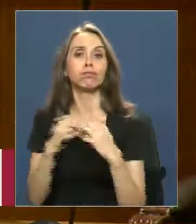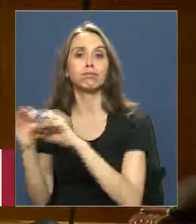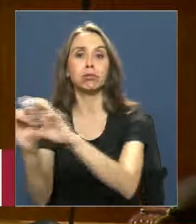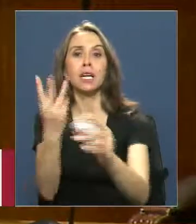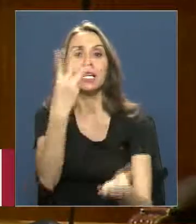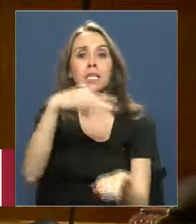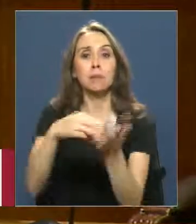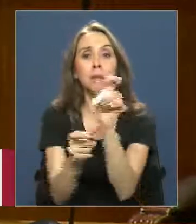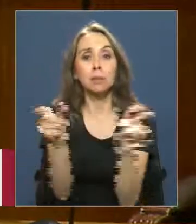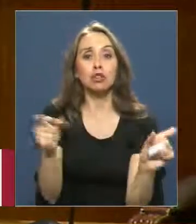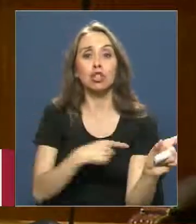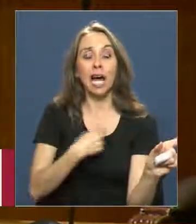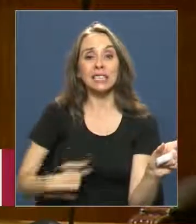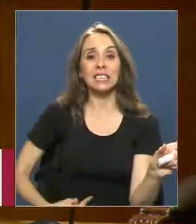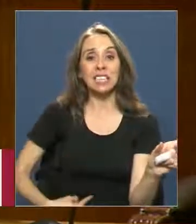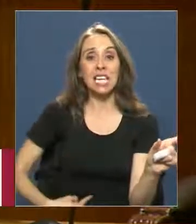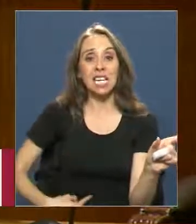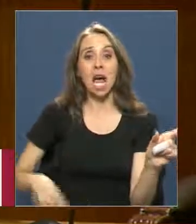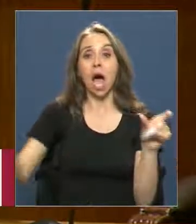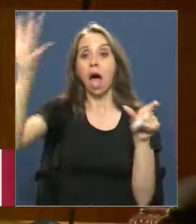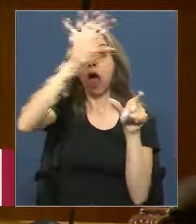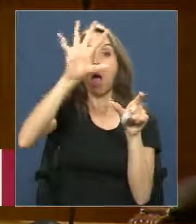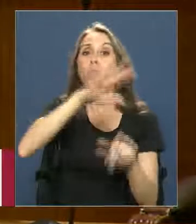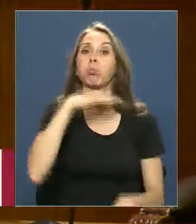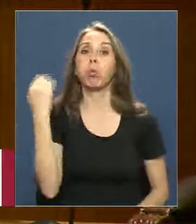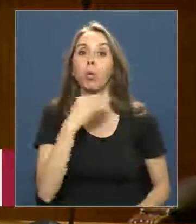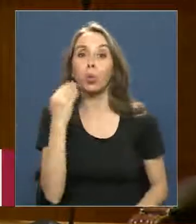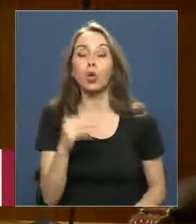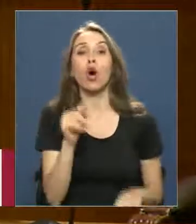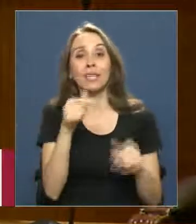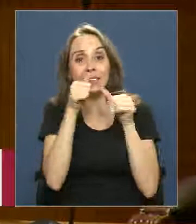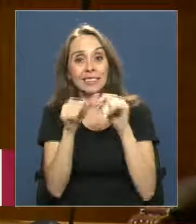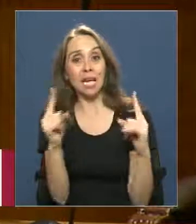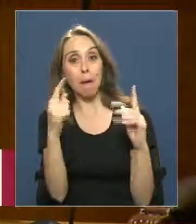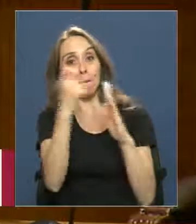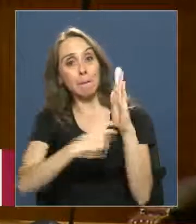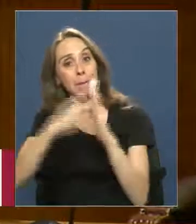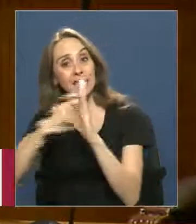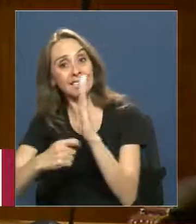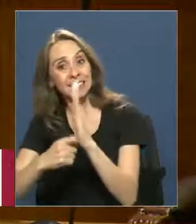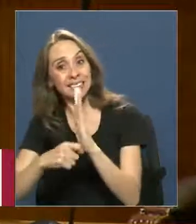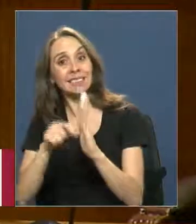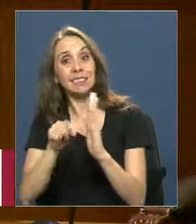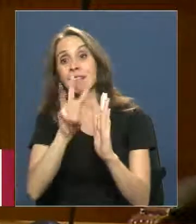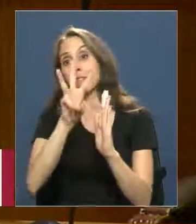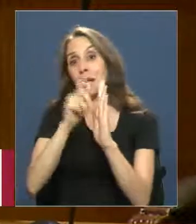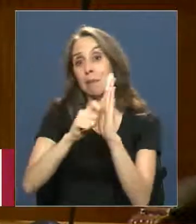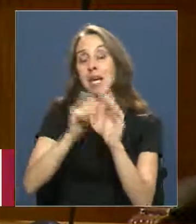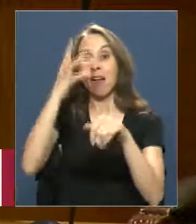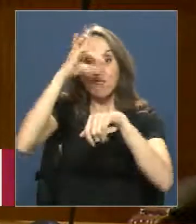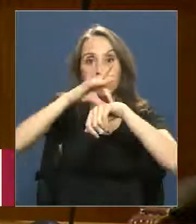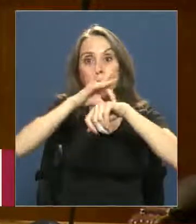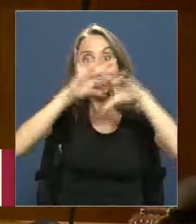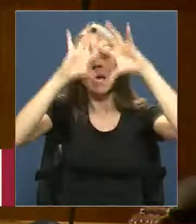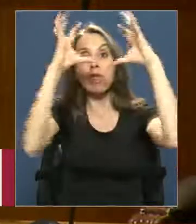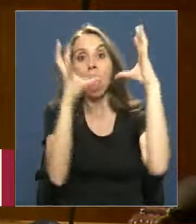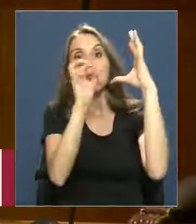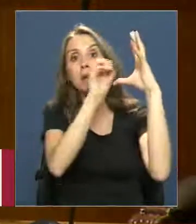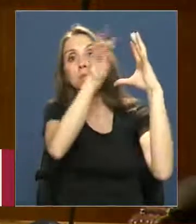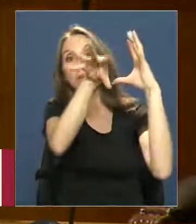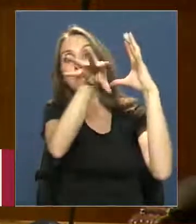3.000 muertos en China continental. Durante este periodo, dicha enfermedad también se extendió a países como